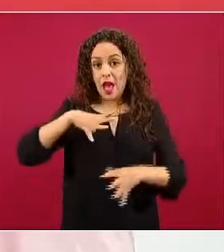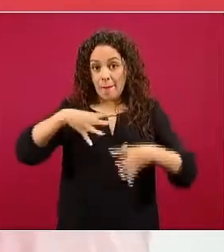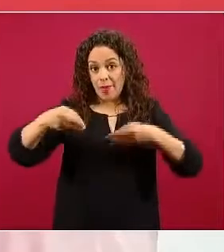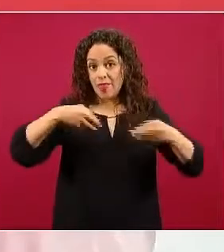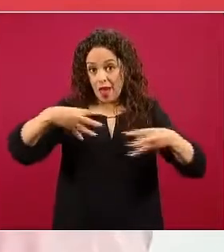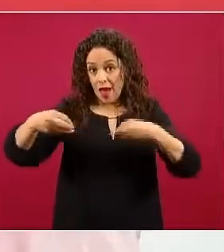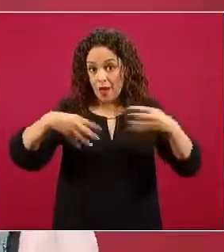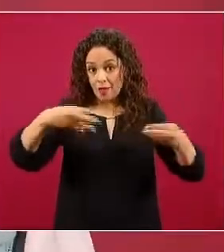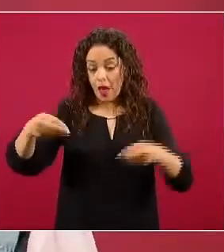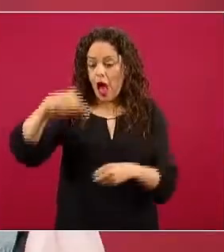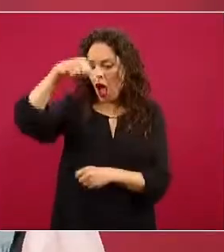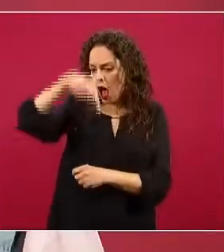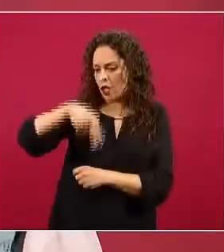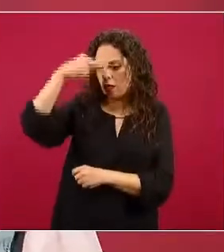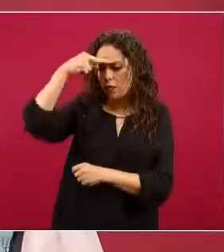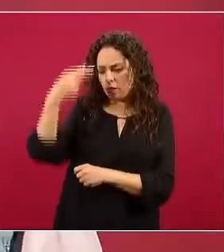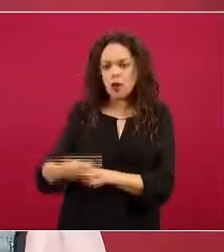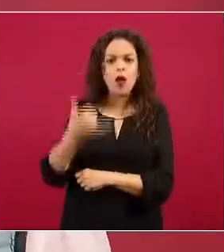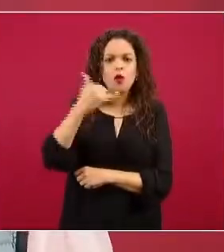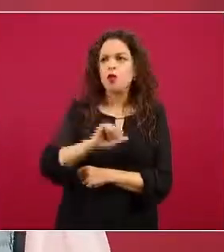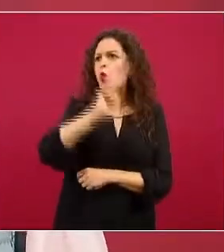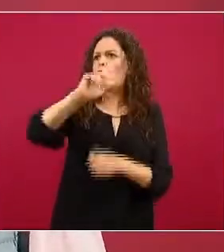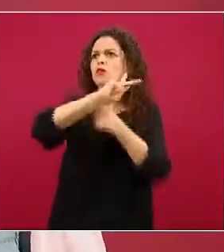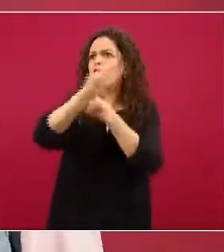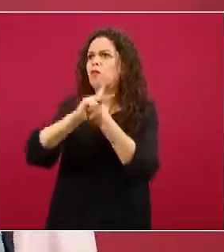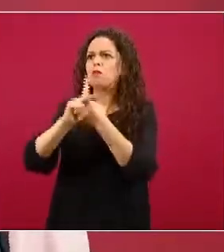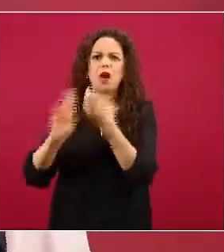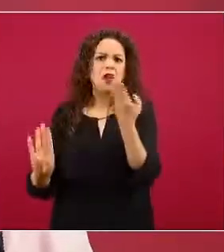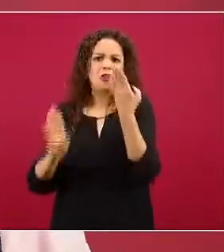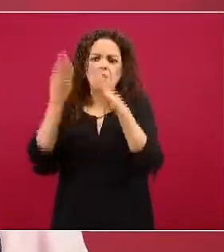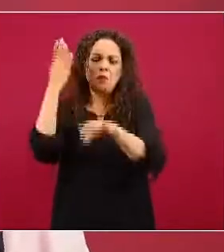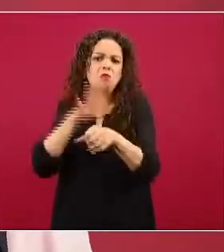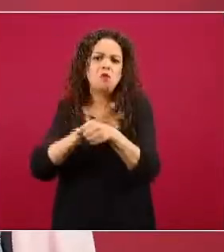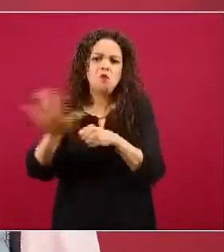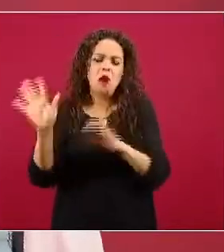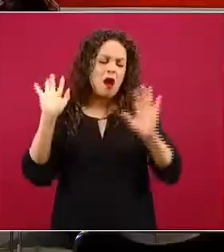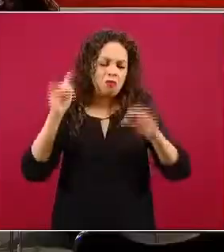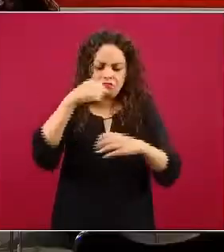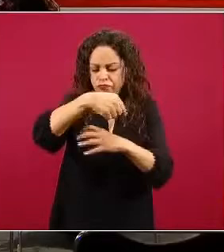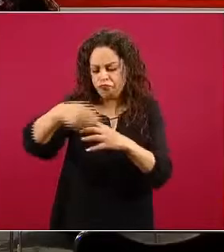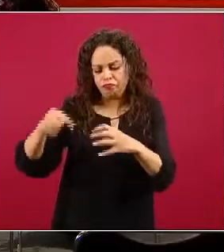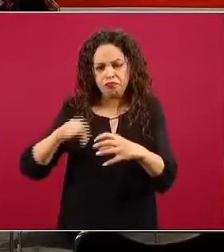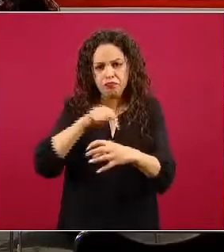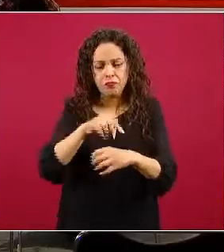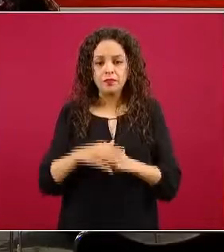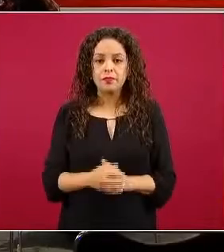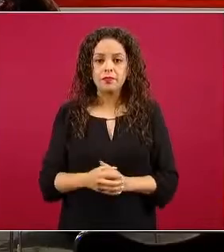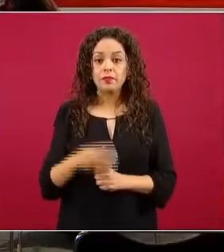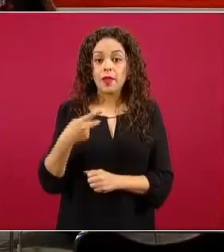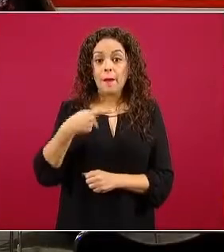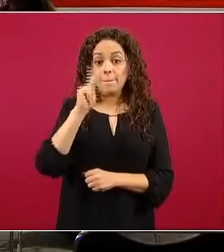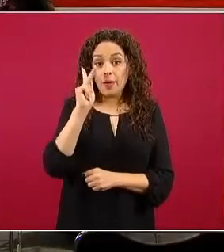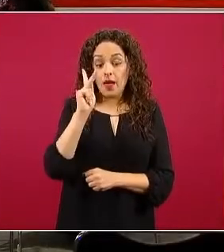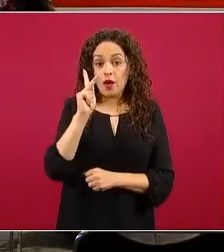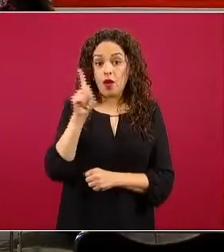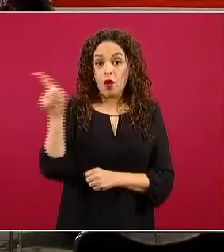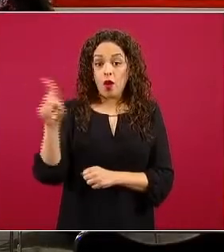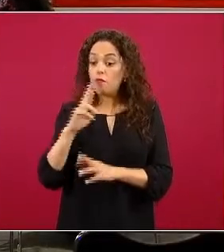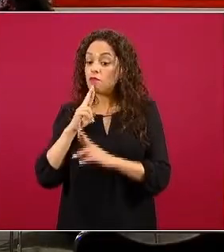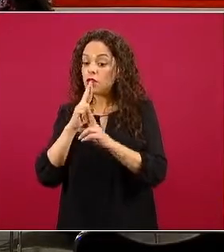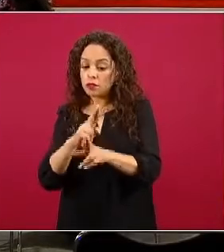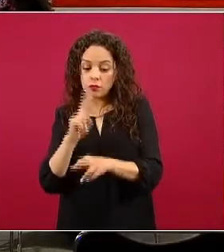epidemia en México y en cualquier parte del mundo. Si los resultados son como los de una vacuna contra la influenza, va a